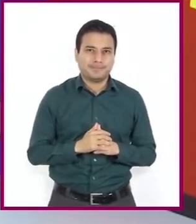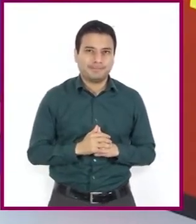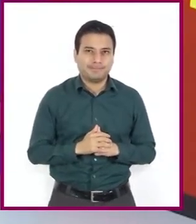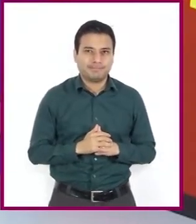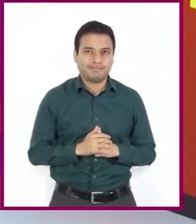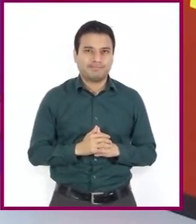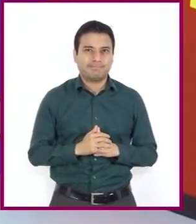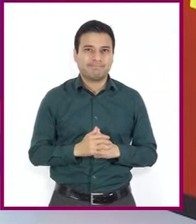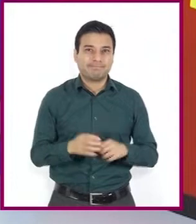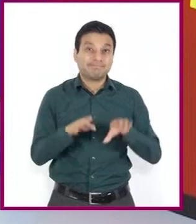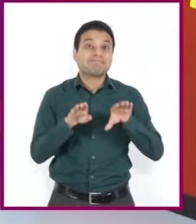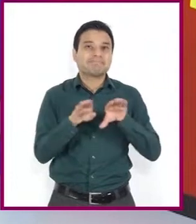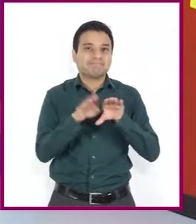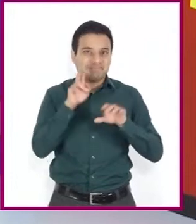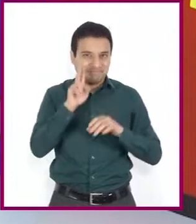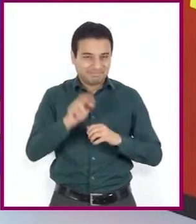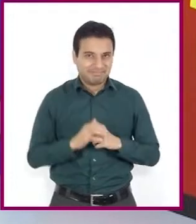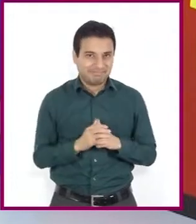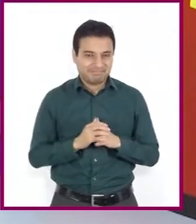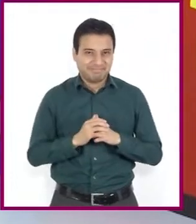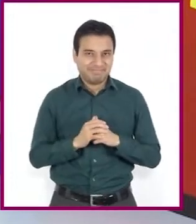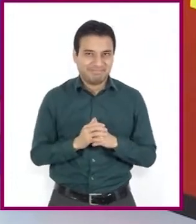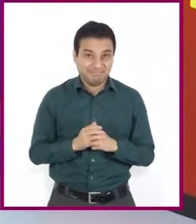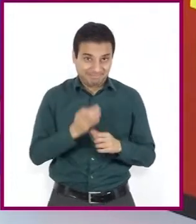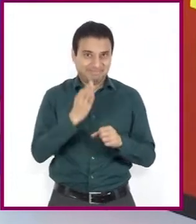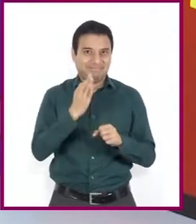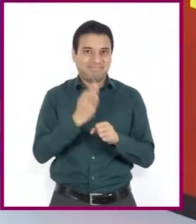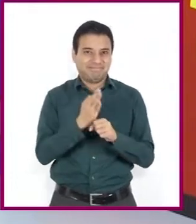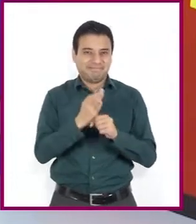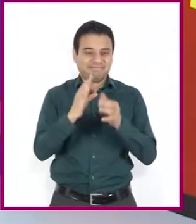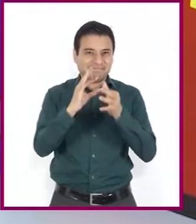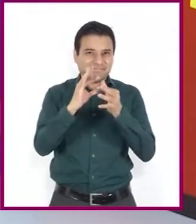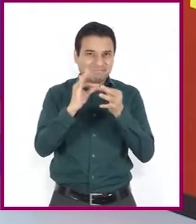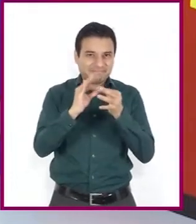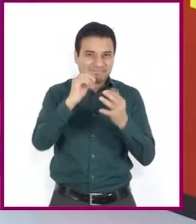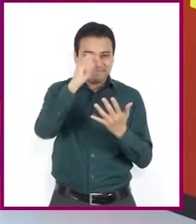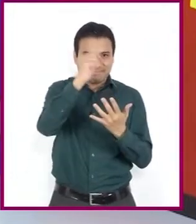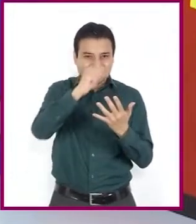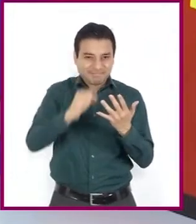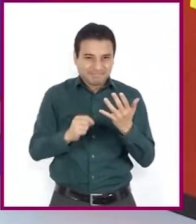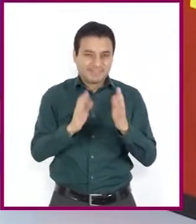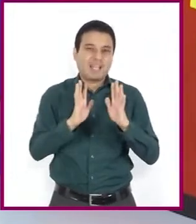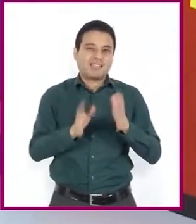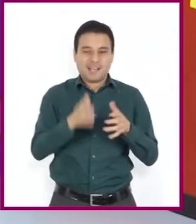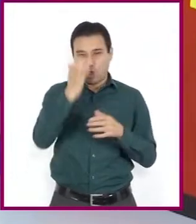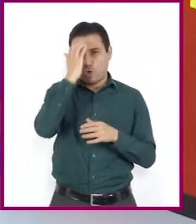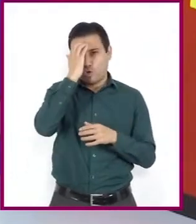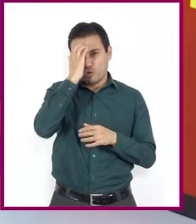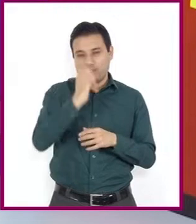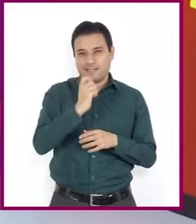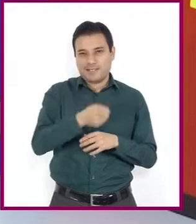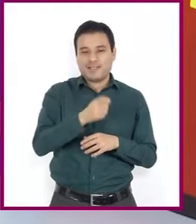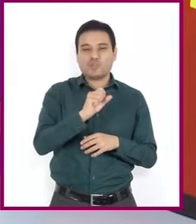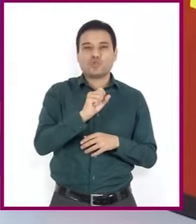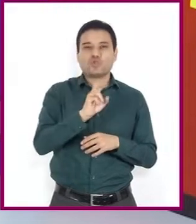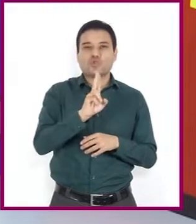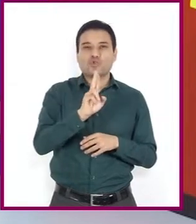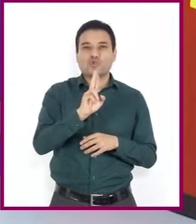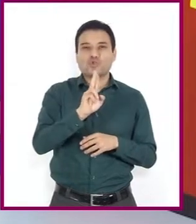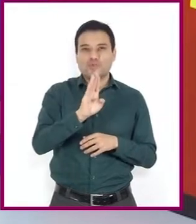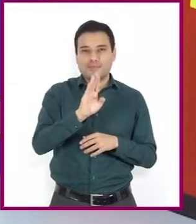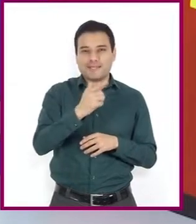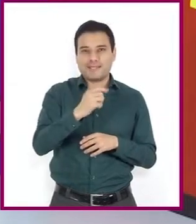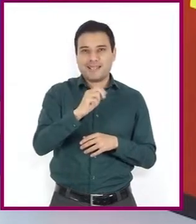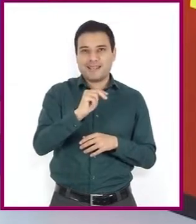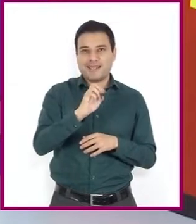Como ven en casa, este repaso nos ha ayudado a identificar cuáles son los subgéneros narrativos y sus